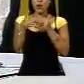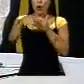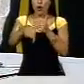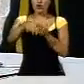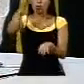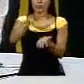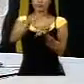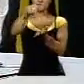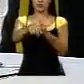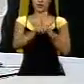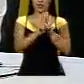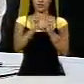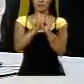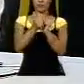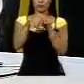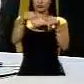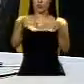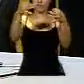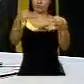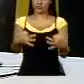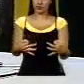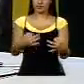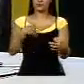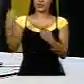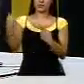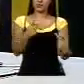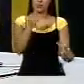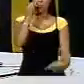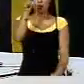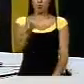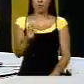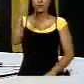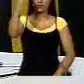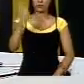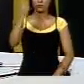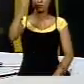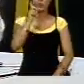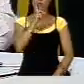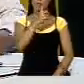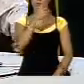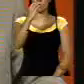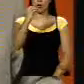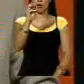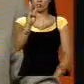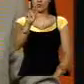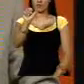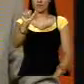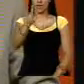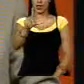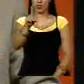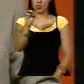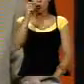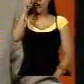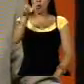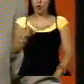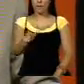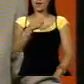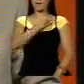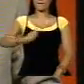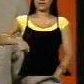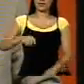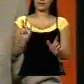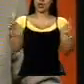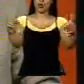salud. Que te mejores, Blanca. Estuvo ayer, tiene un problema allí en una pierna, Blanca. Estuvo ayer en el